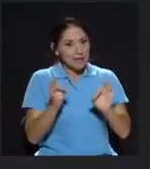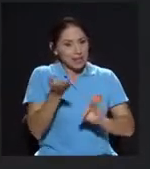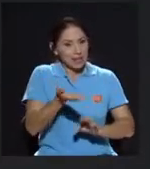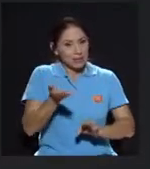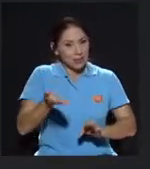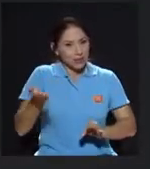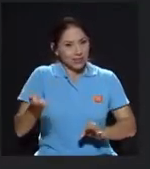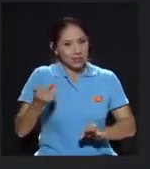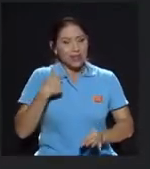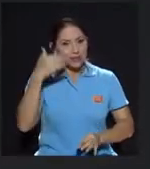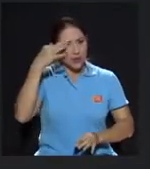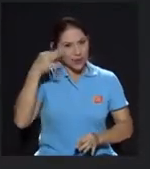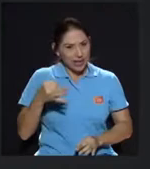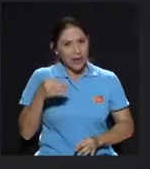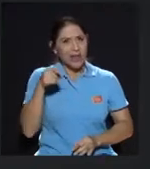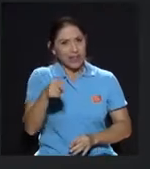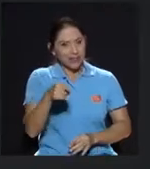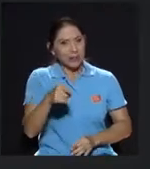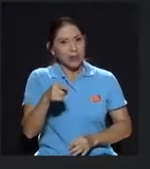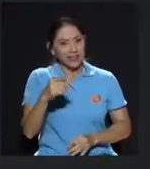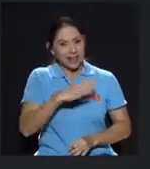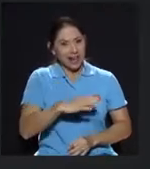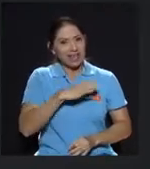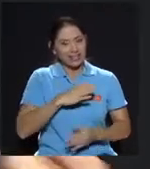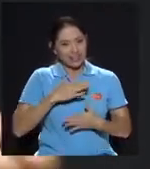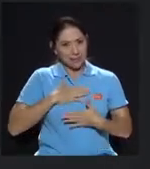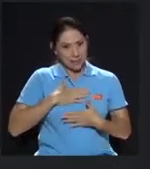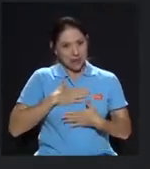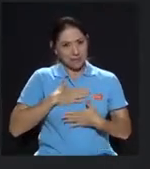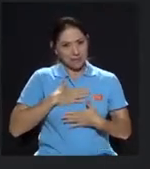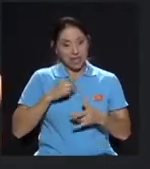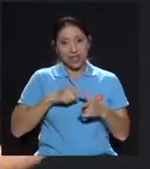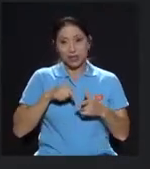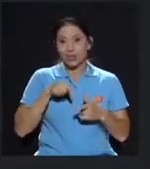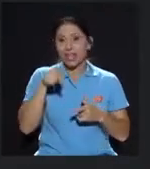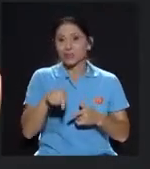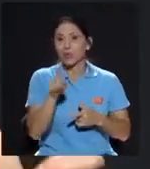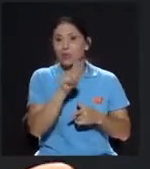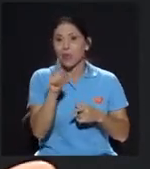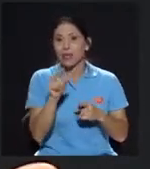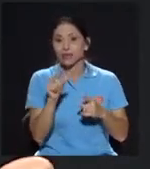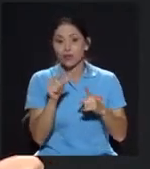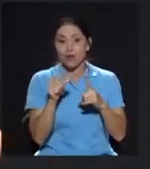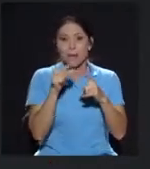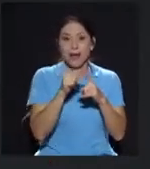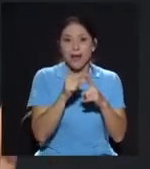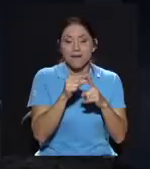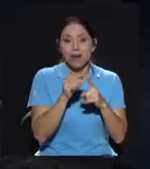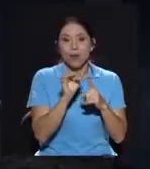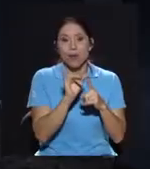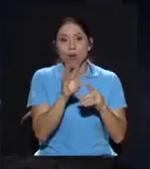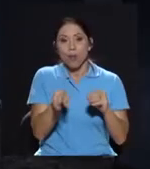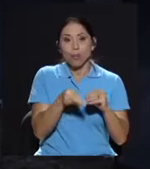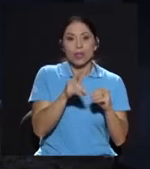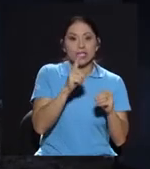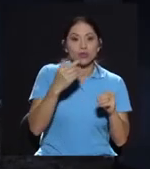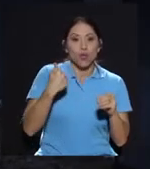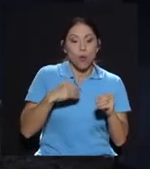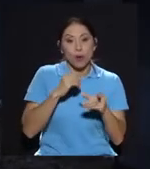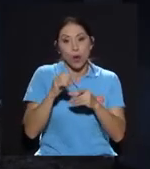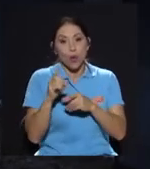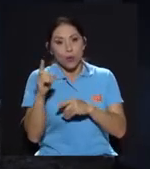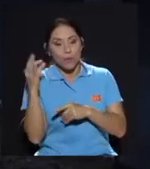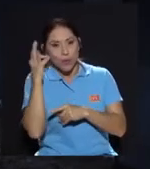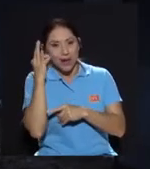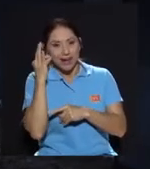creo que eso lo que me ha caracterizado y quinto es no es un calificativo si es un hombre o si es una mujer en realidad es como el